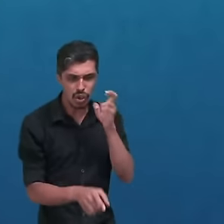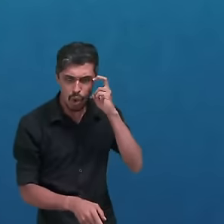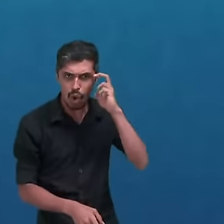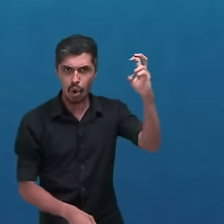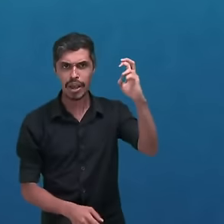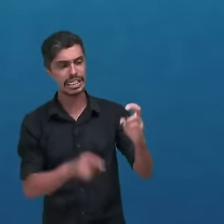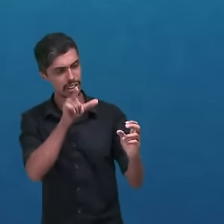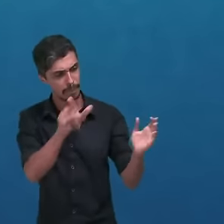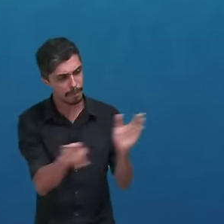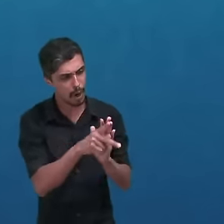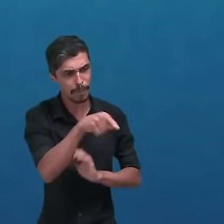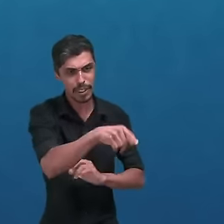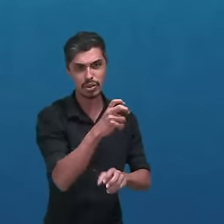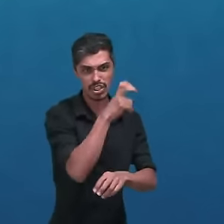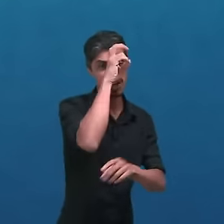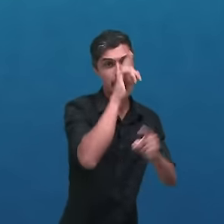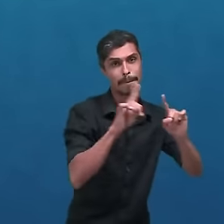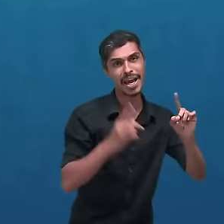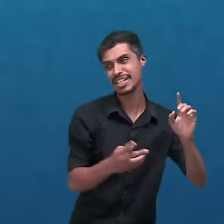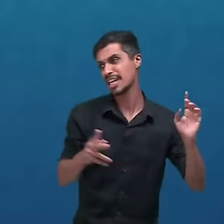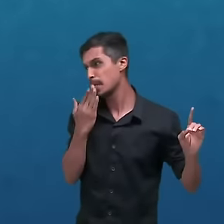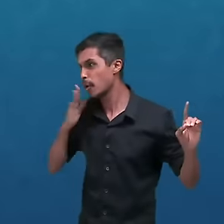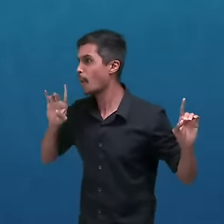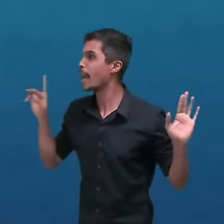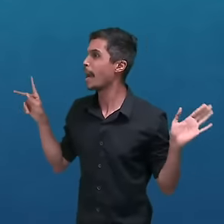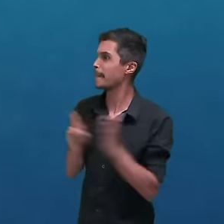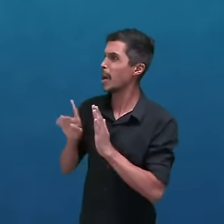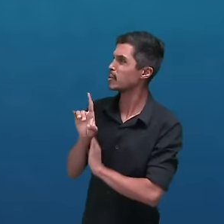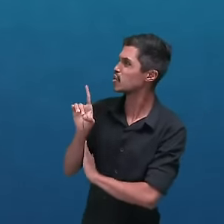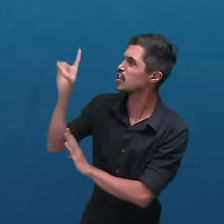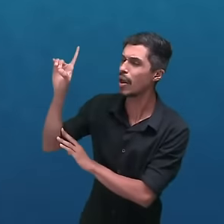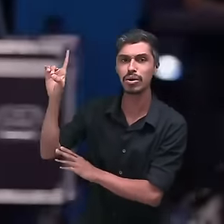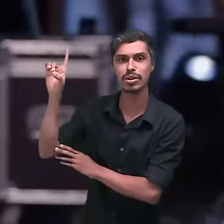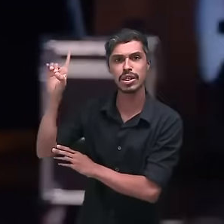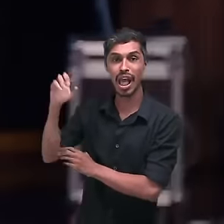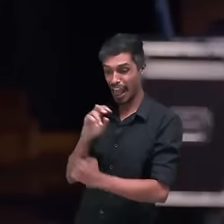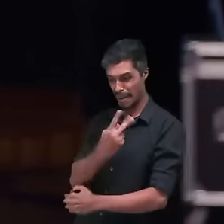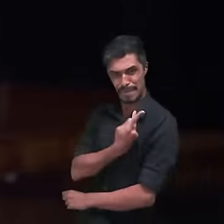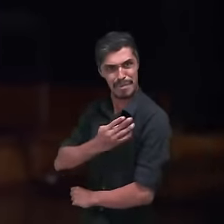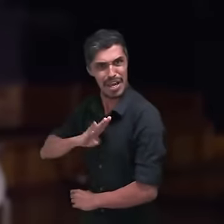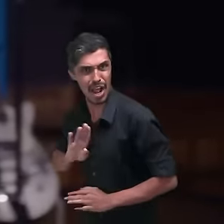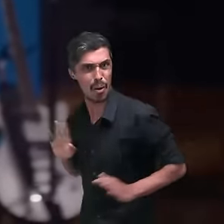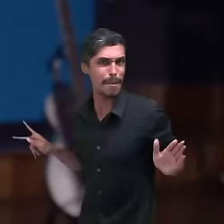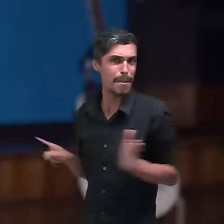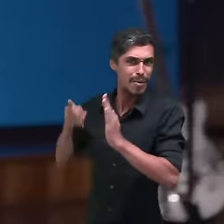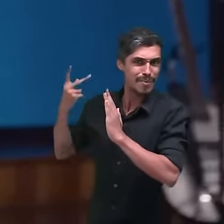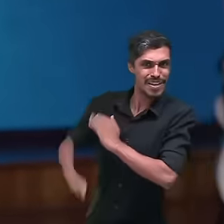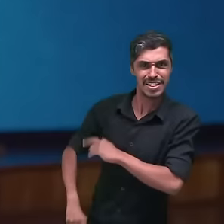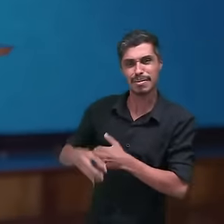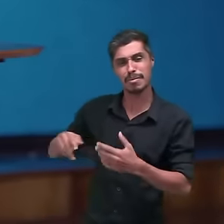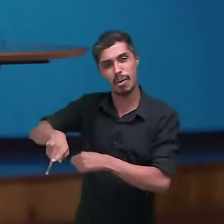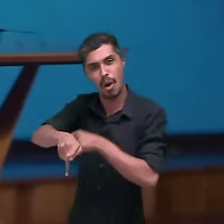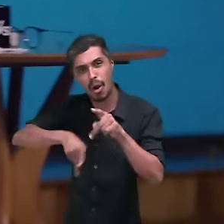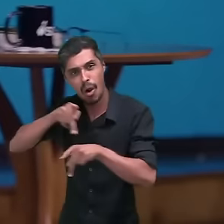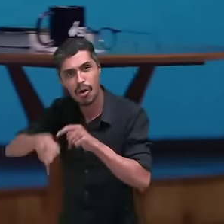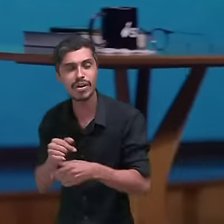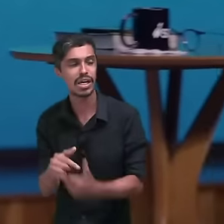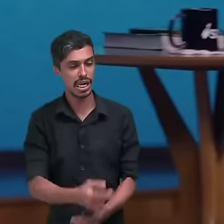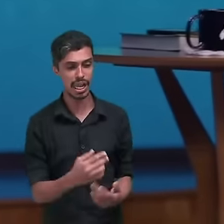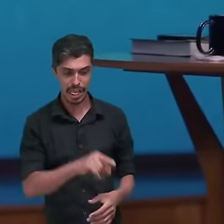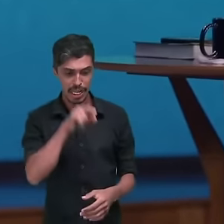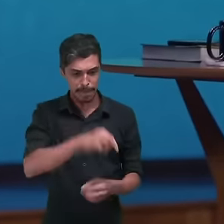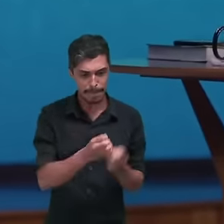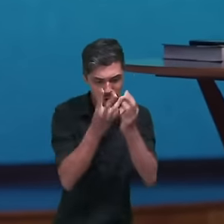Egipto, mas su promesa era hebrea. Moisés comandaba como Egipto. Moisés era príncipe de